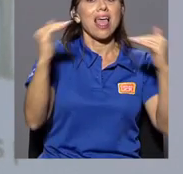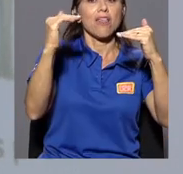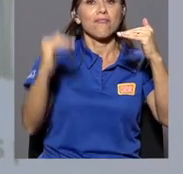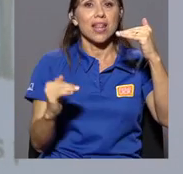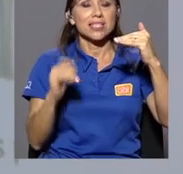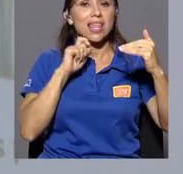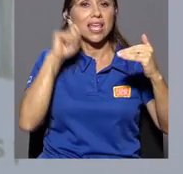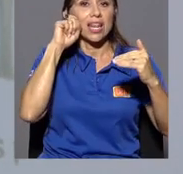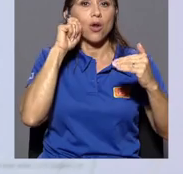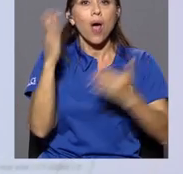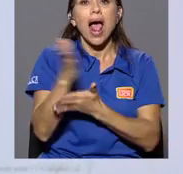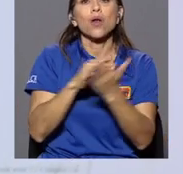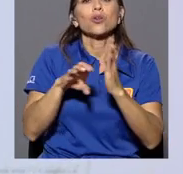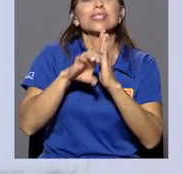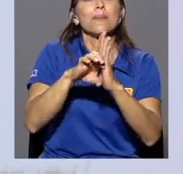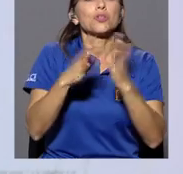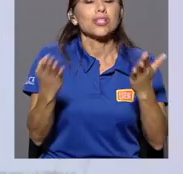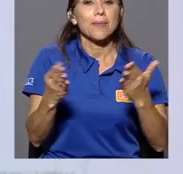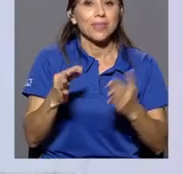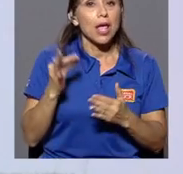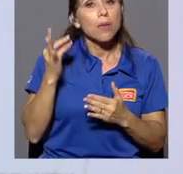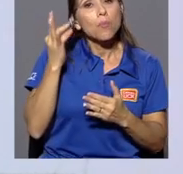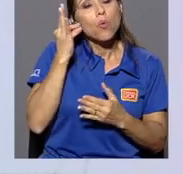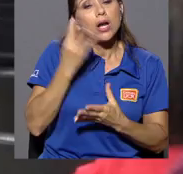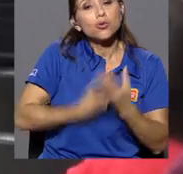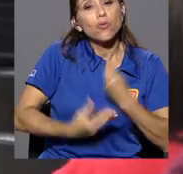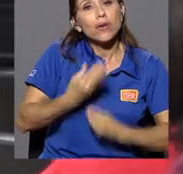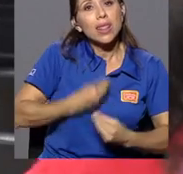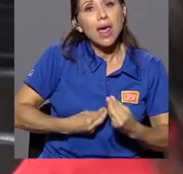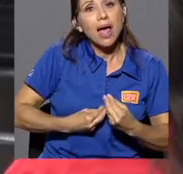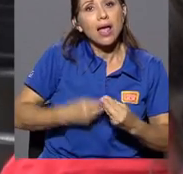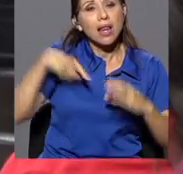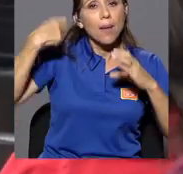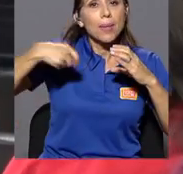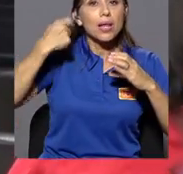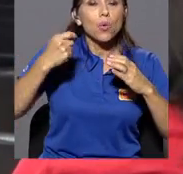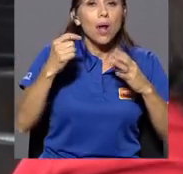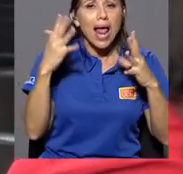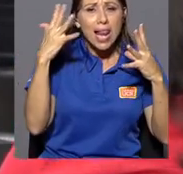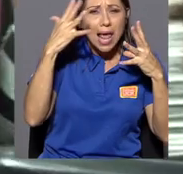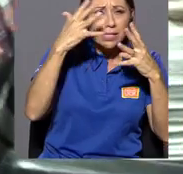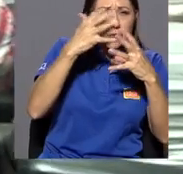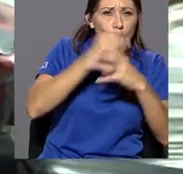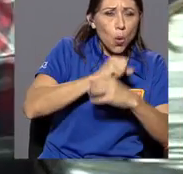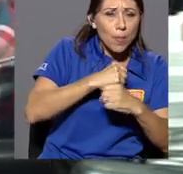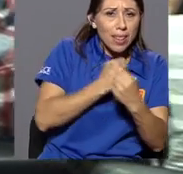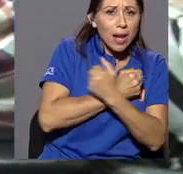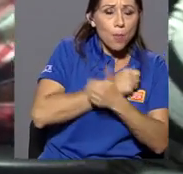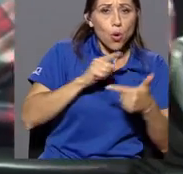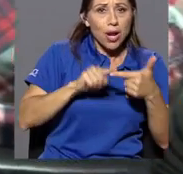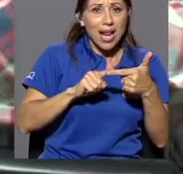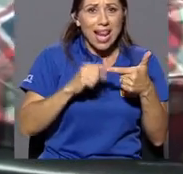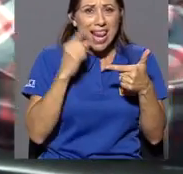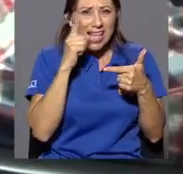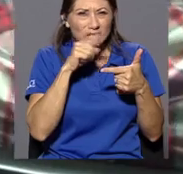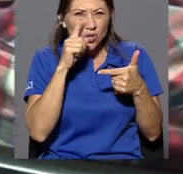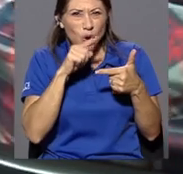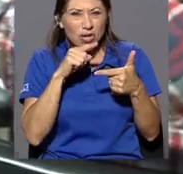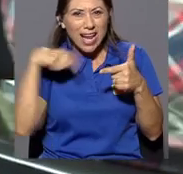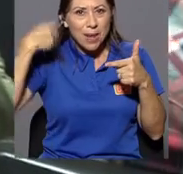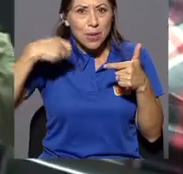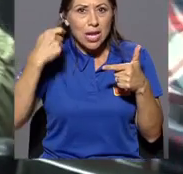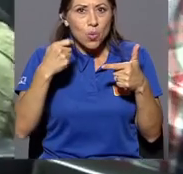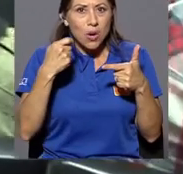fueron la mujer sufrida en la película La Sombra del Amor, la zorra en la película Bajos Instintos y el